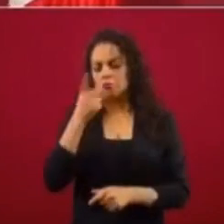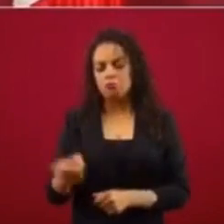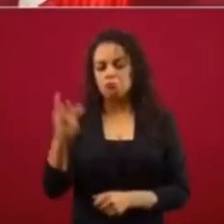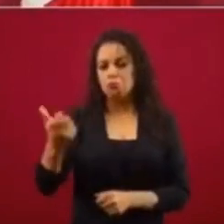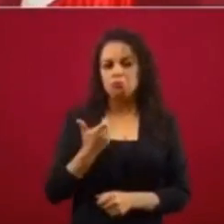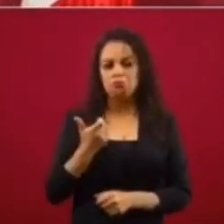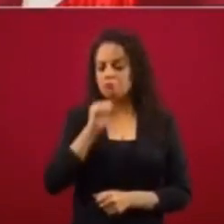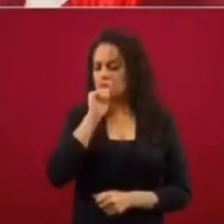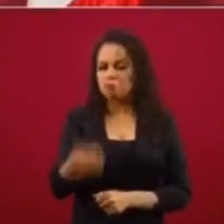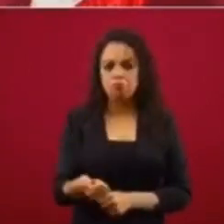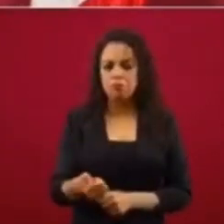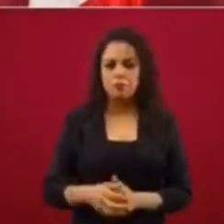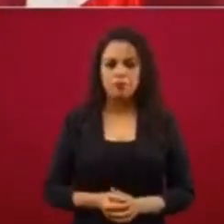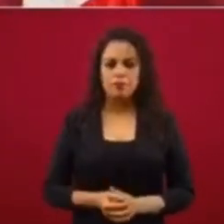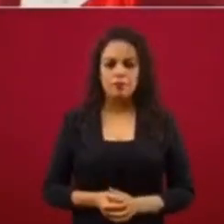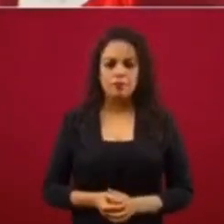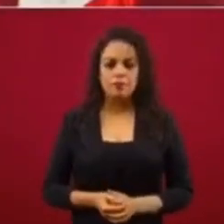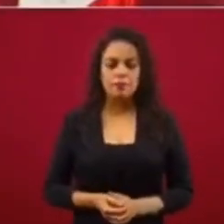nada.